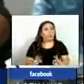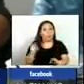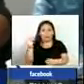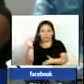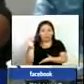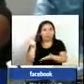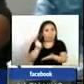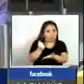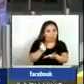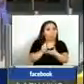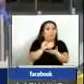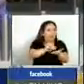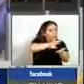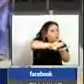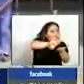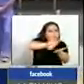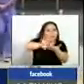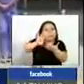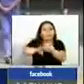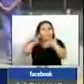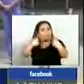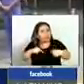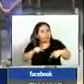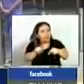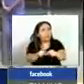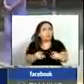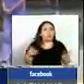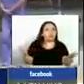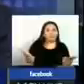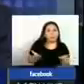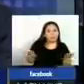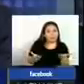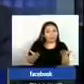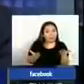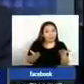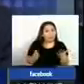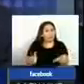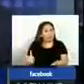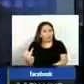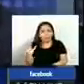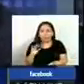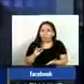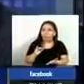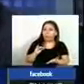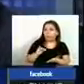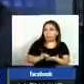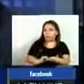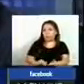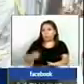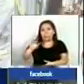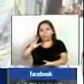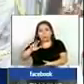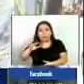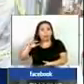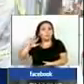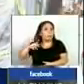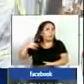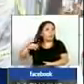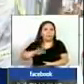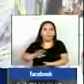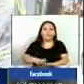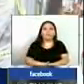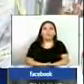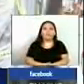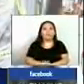los fondos básicos para que pueda continuar construyendo para que no pase de moda cada 3 o 5 años entre tanto